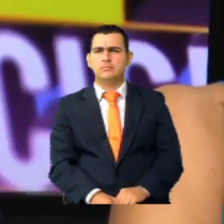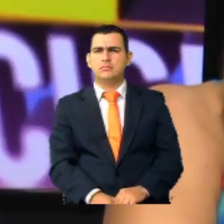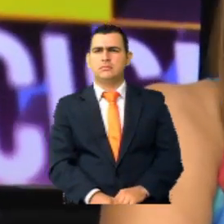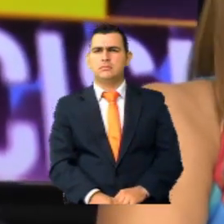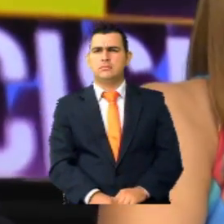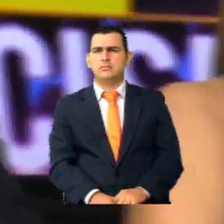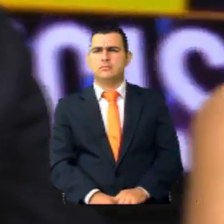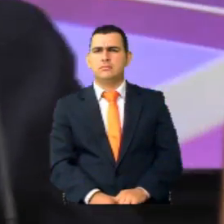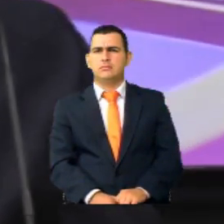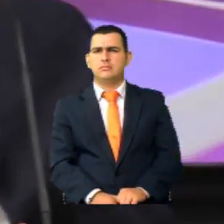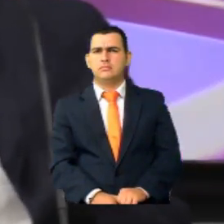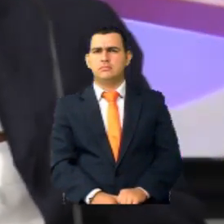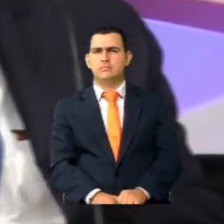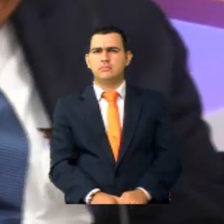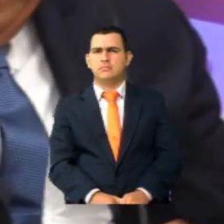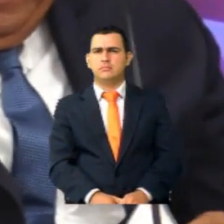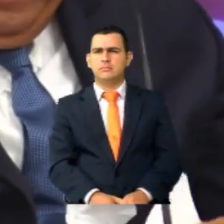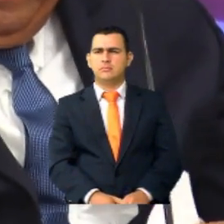Doctor Darío Echeverri,